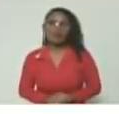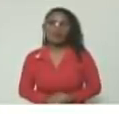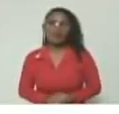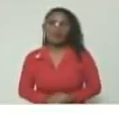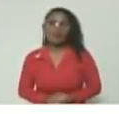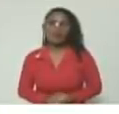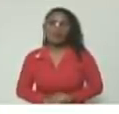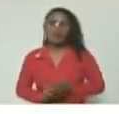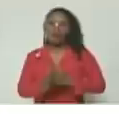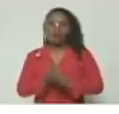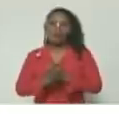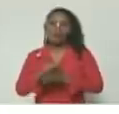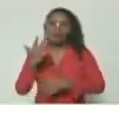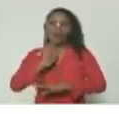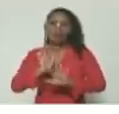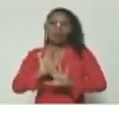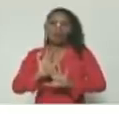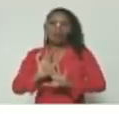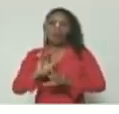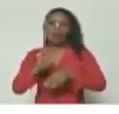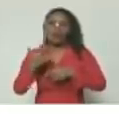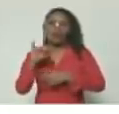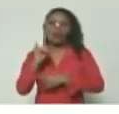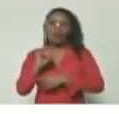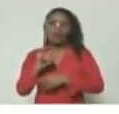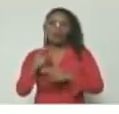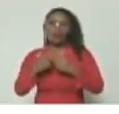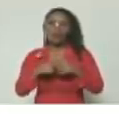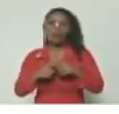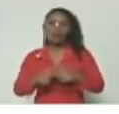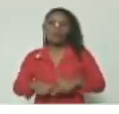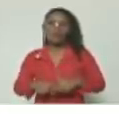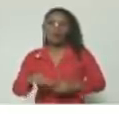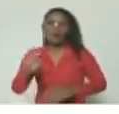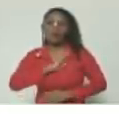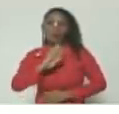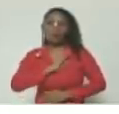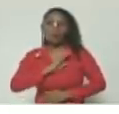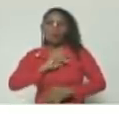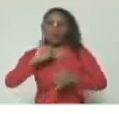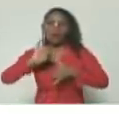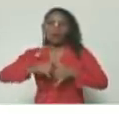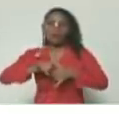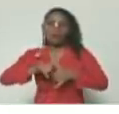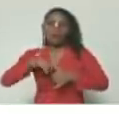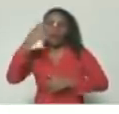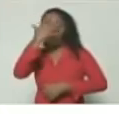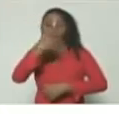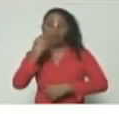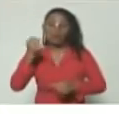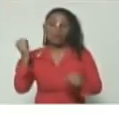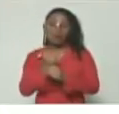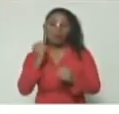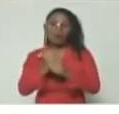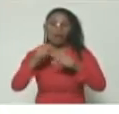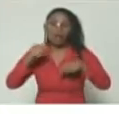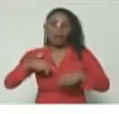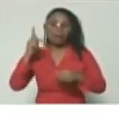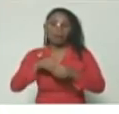Ya tenemos los repuestos. Lo hicieron los propios ingenieros y la juventud trabajadora de